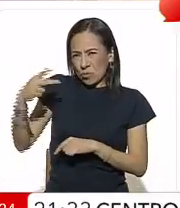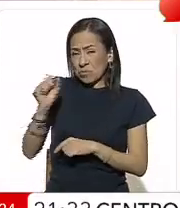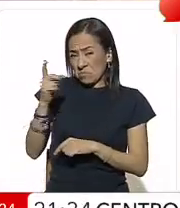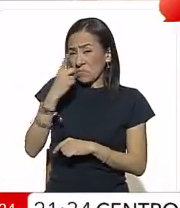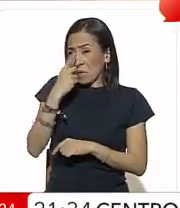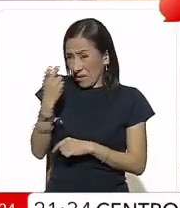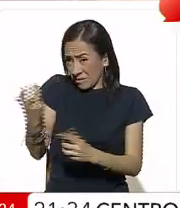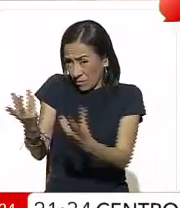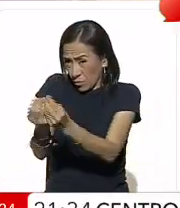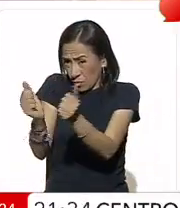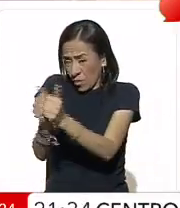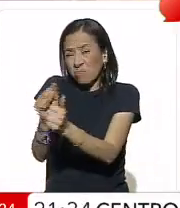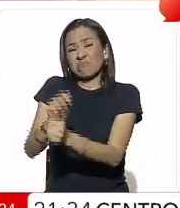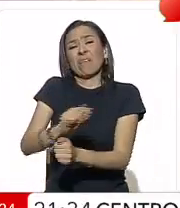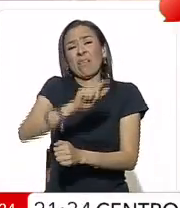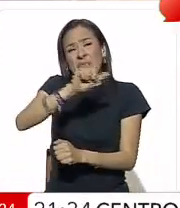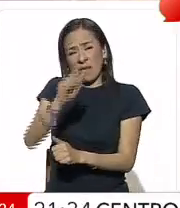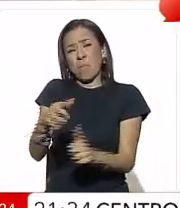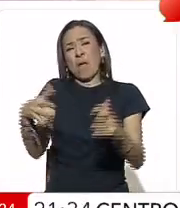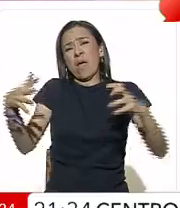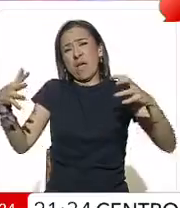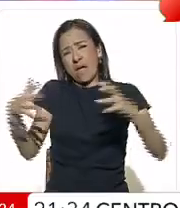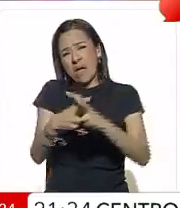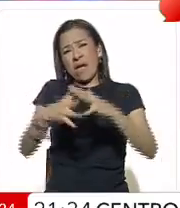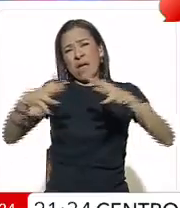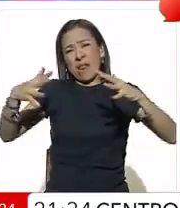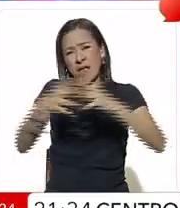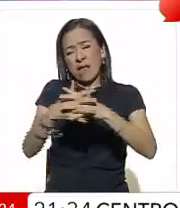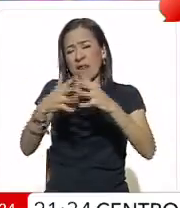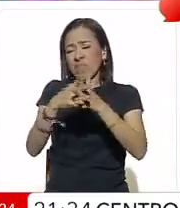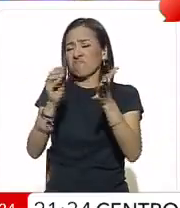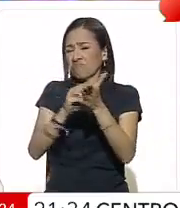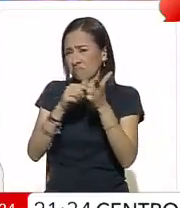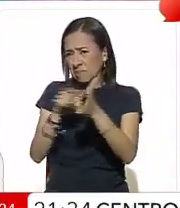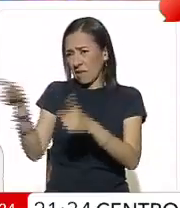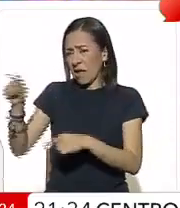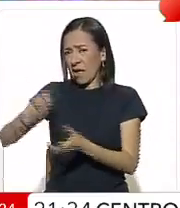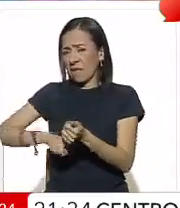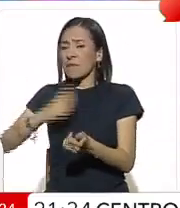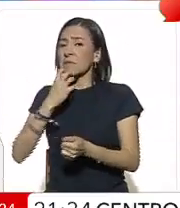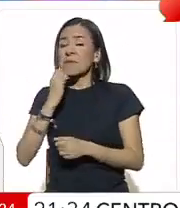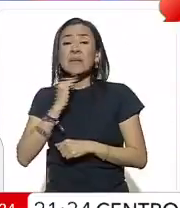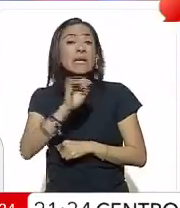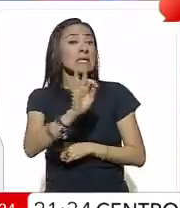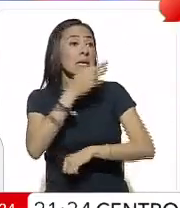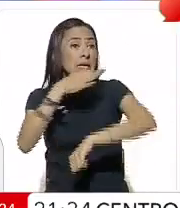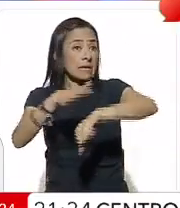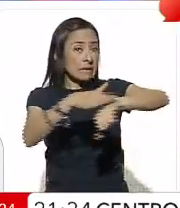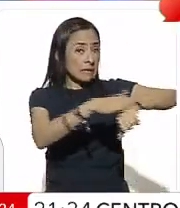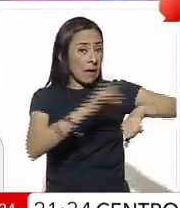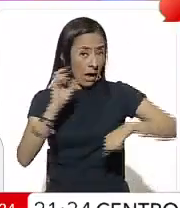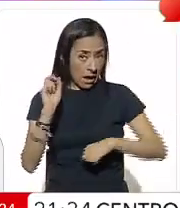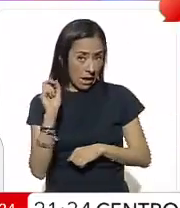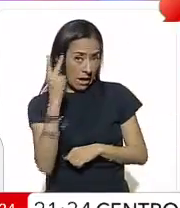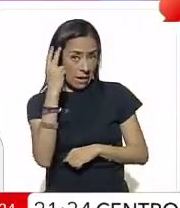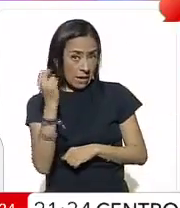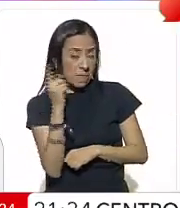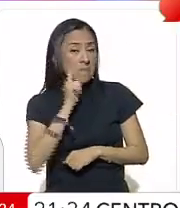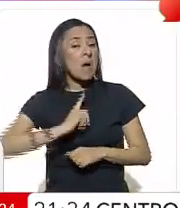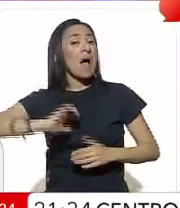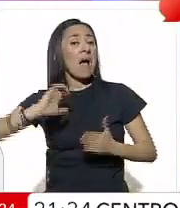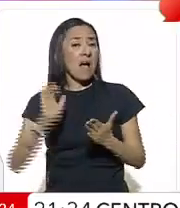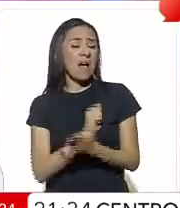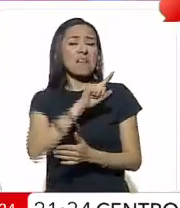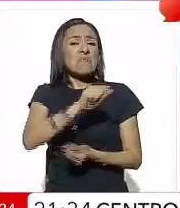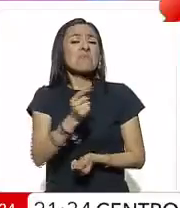guerra con Medio Oriente. Escuchemos. Si Kamala gana, solo la muerte y la destrucción aguardan, porque ella